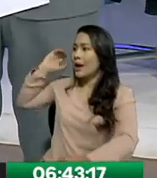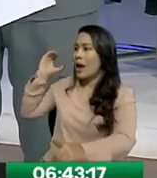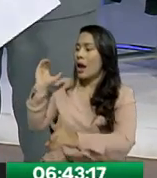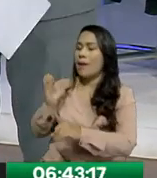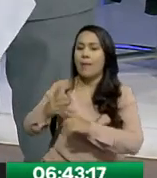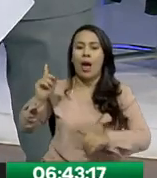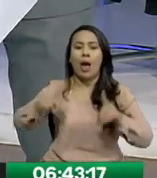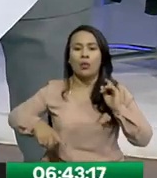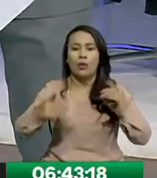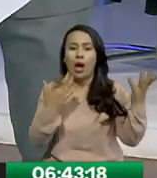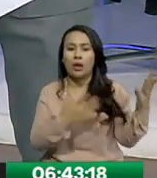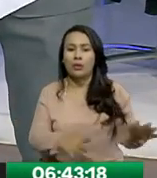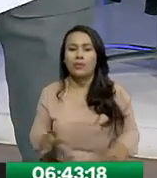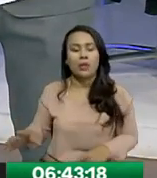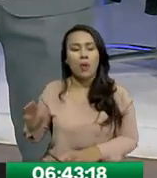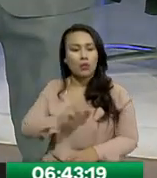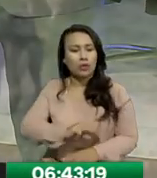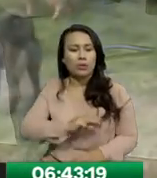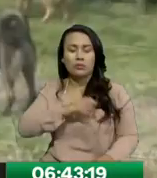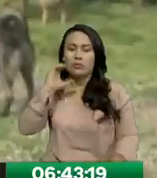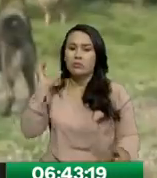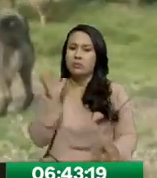varias acciones.